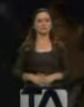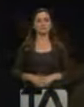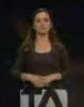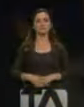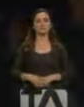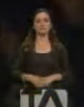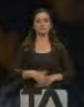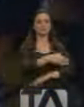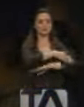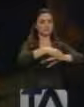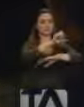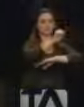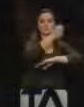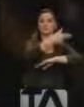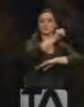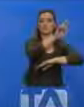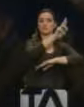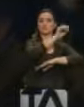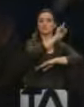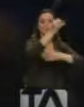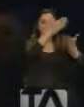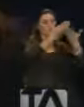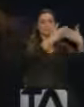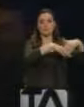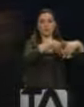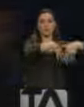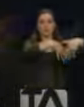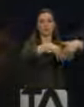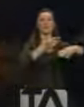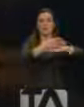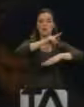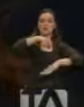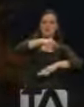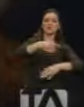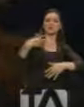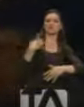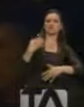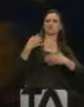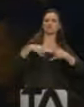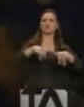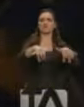Los de la Shiri se fueron con la consigna de que volverán a protestar.